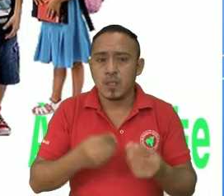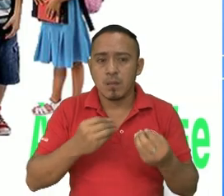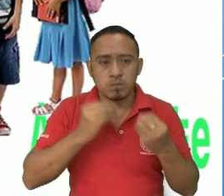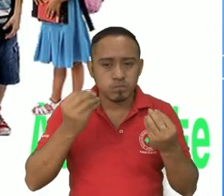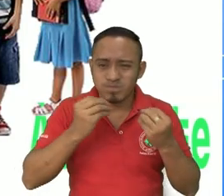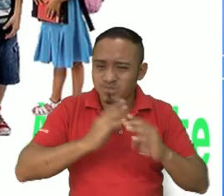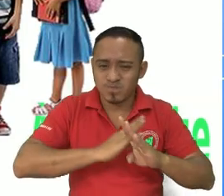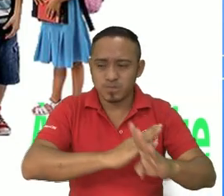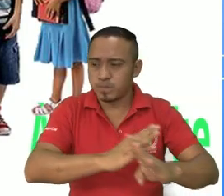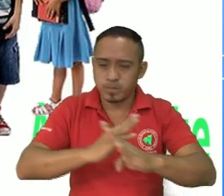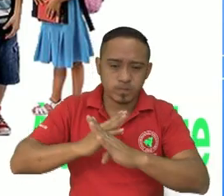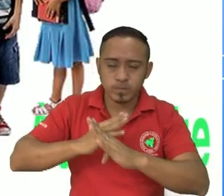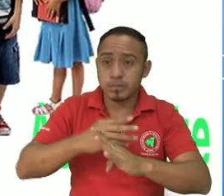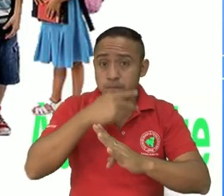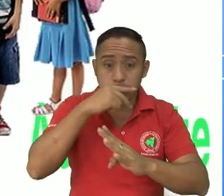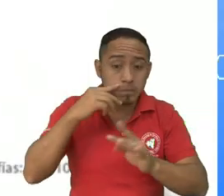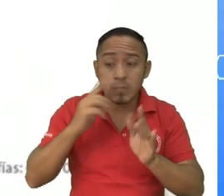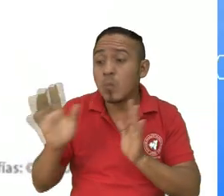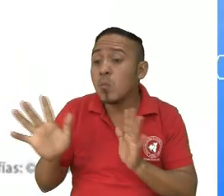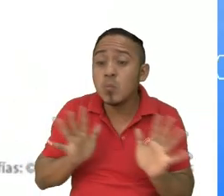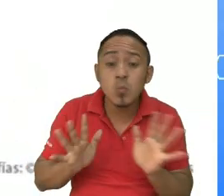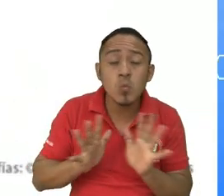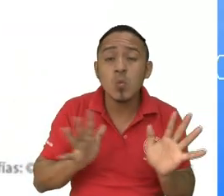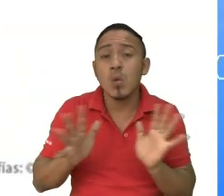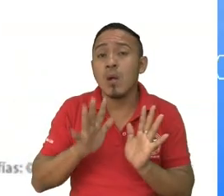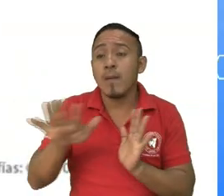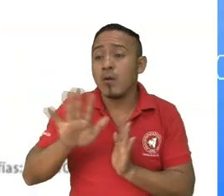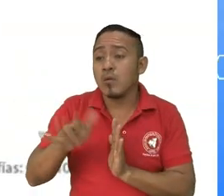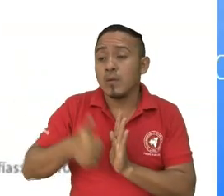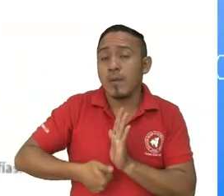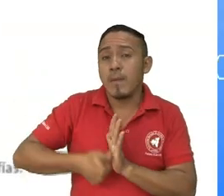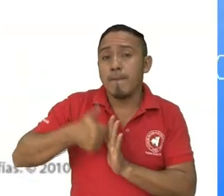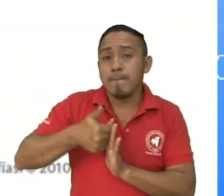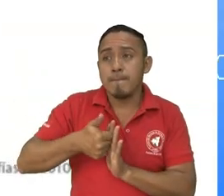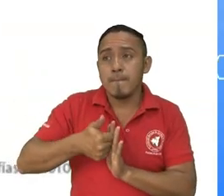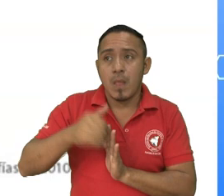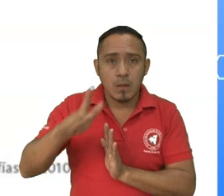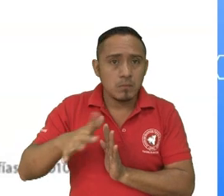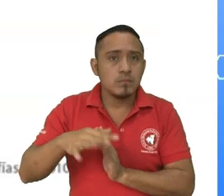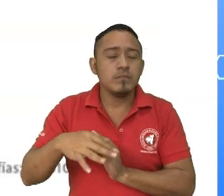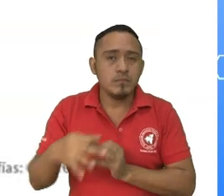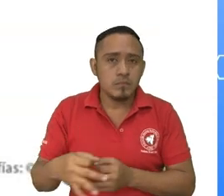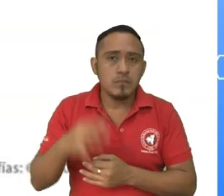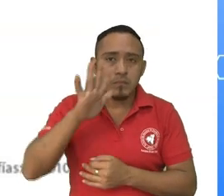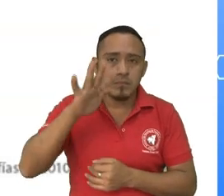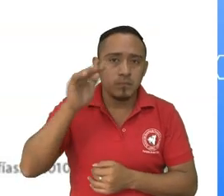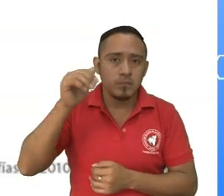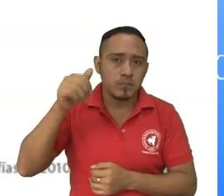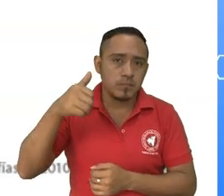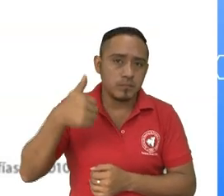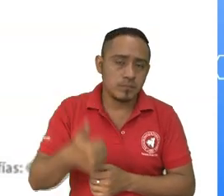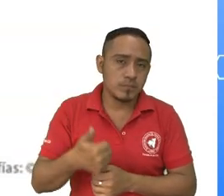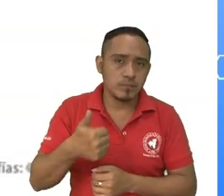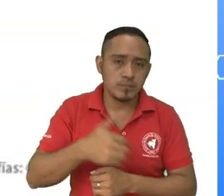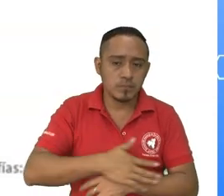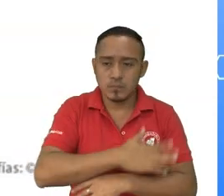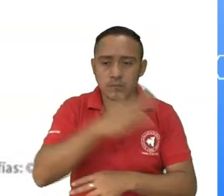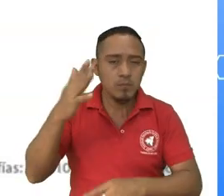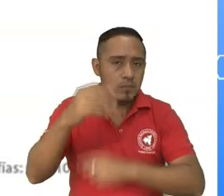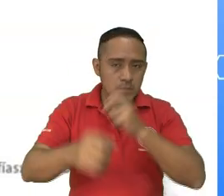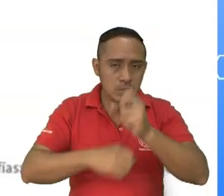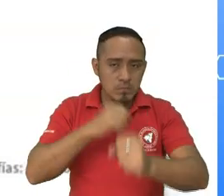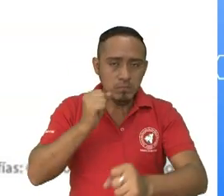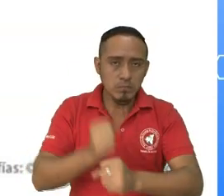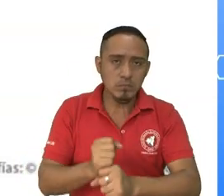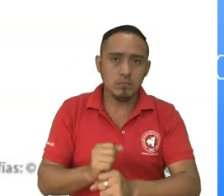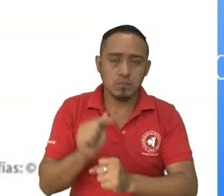superprotección de un padre para el desarrollo de su autoestima, que ya se ve marcada en la edad de los 5 a los más años, que ya